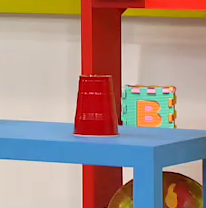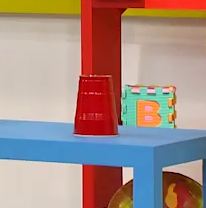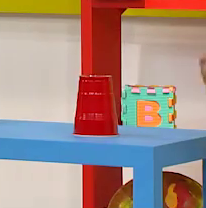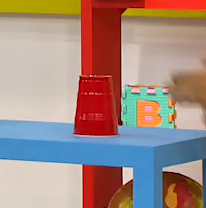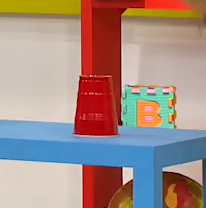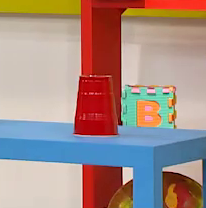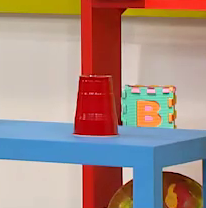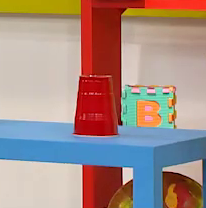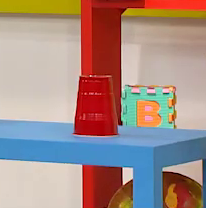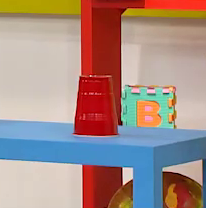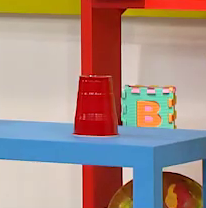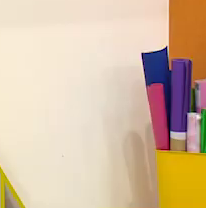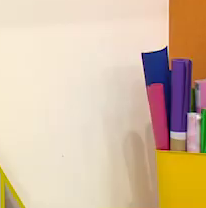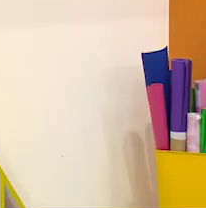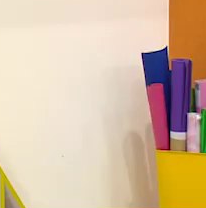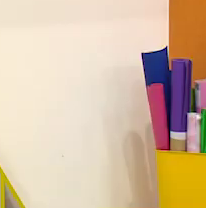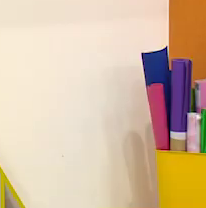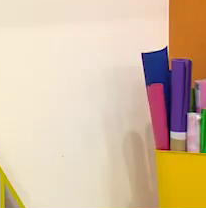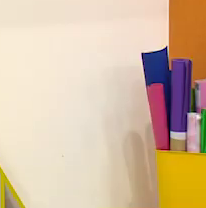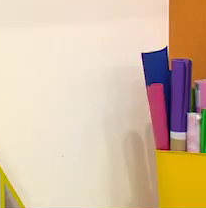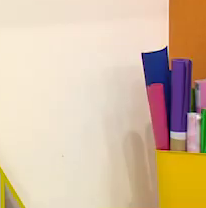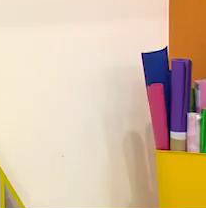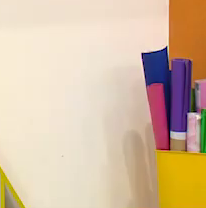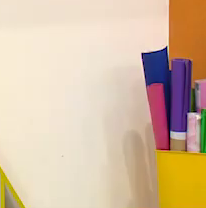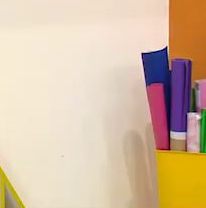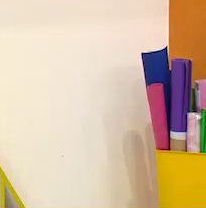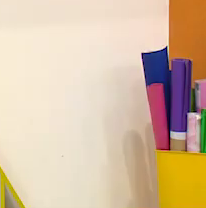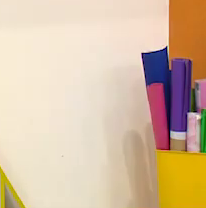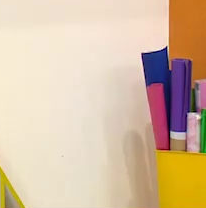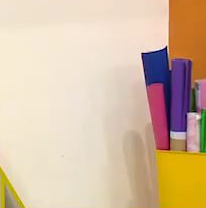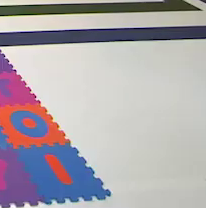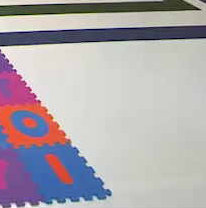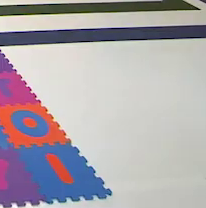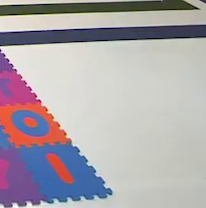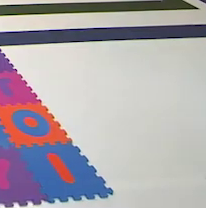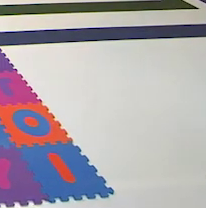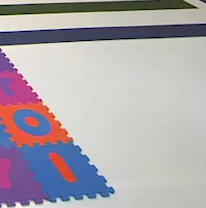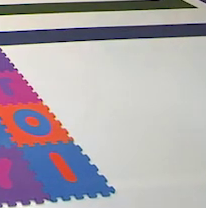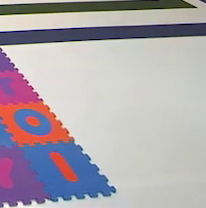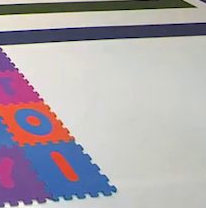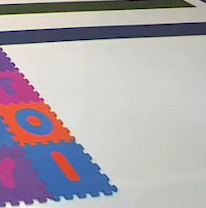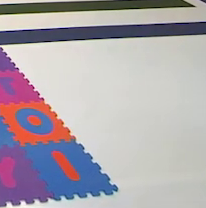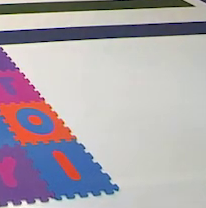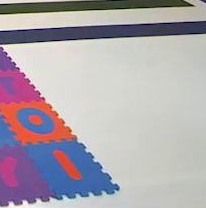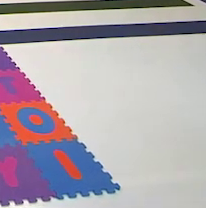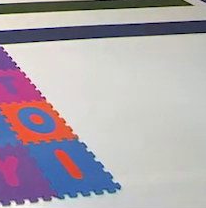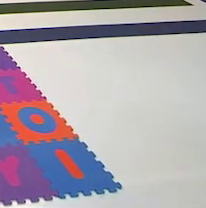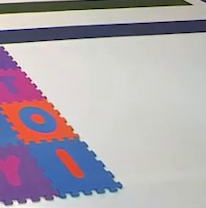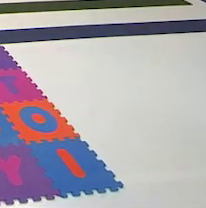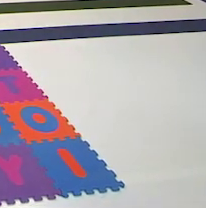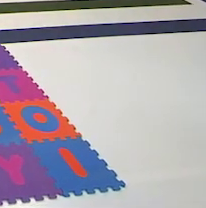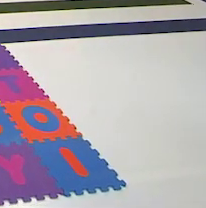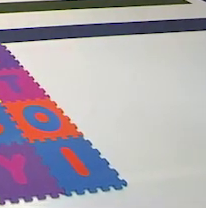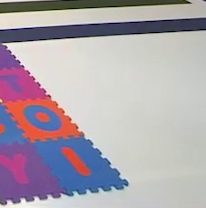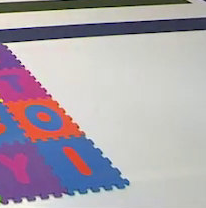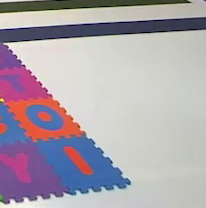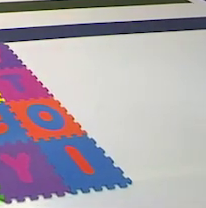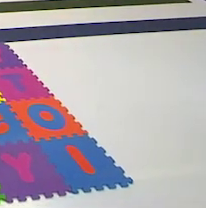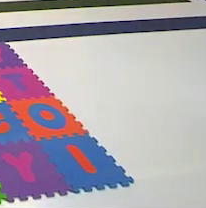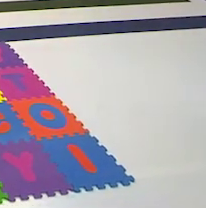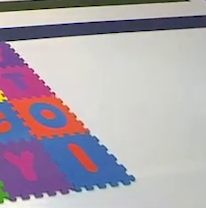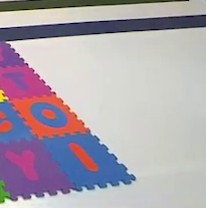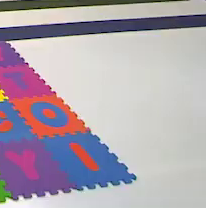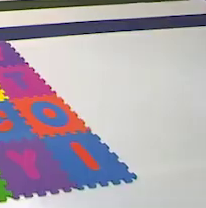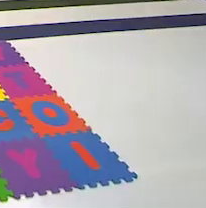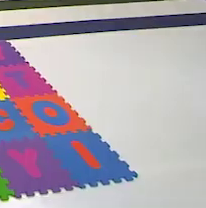vez. Muy bien, otra vez, sí. Palmas, palmas, palmas, un, dos, tres. Palmas. Y paso. Y vaso. Lo hice bien.